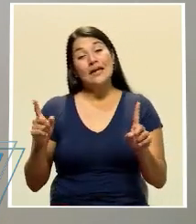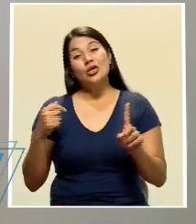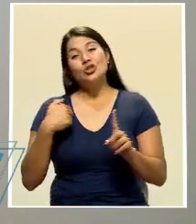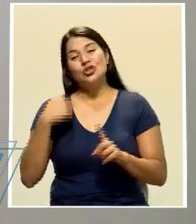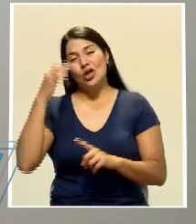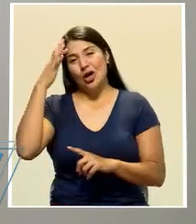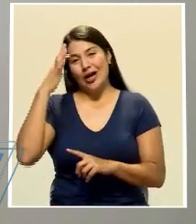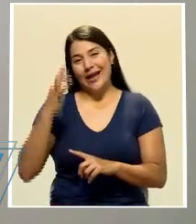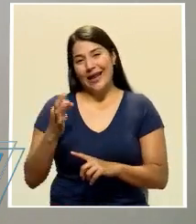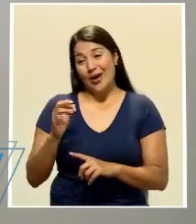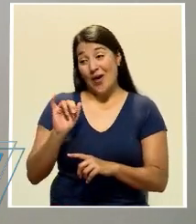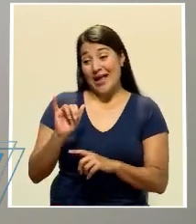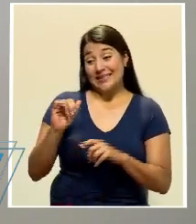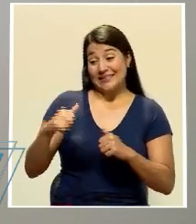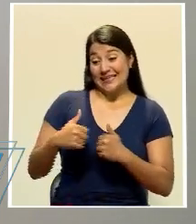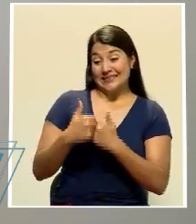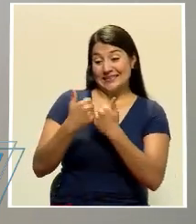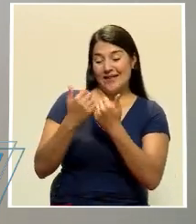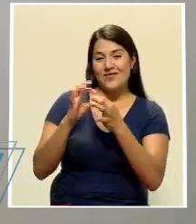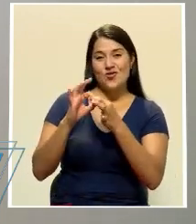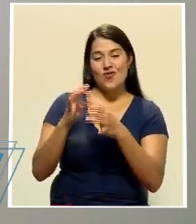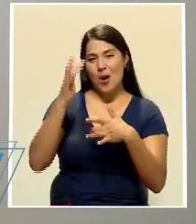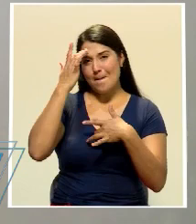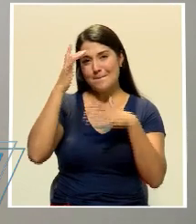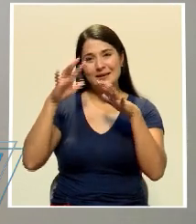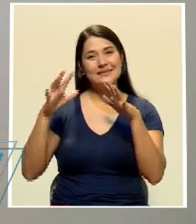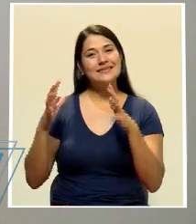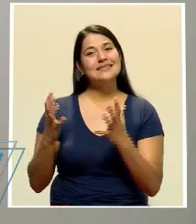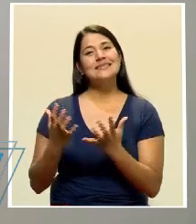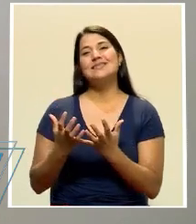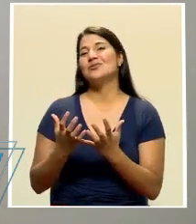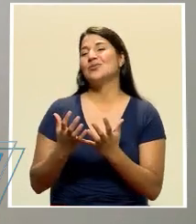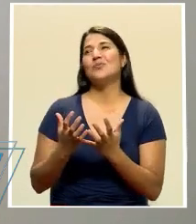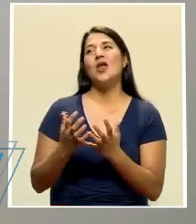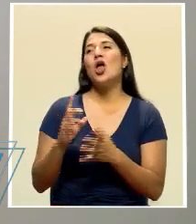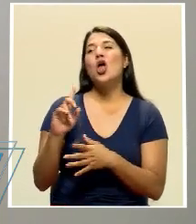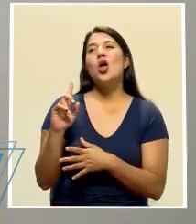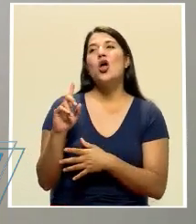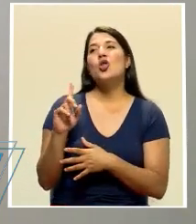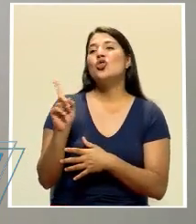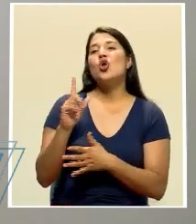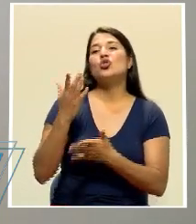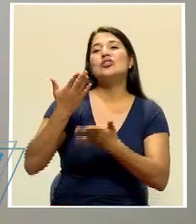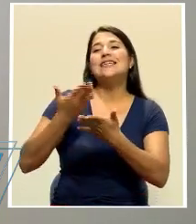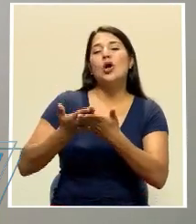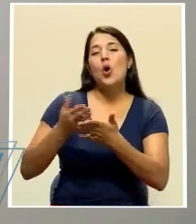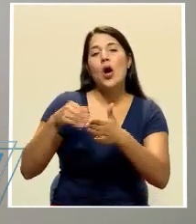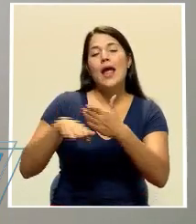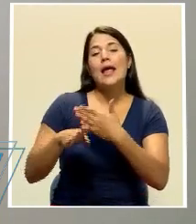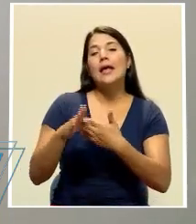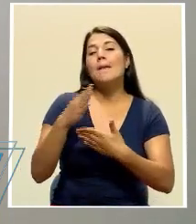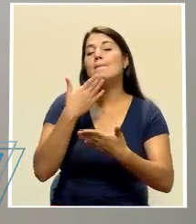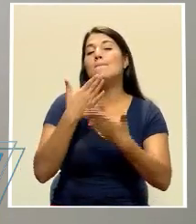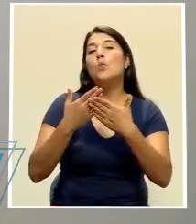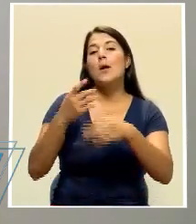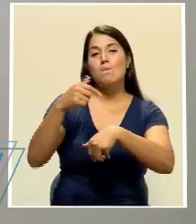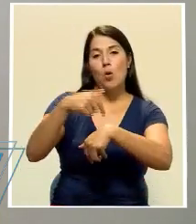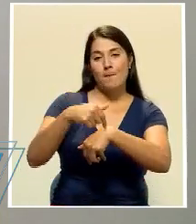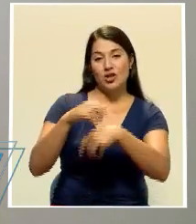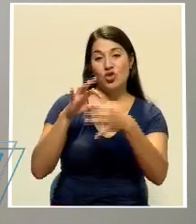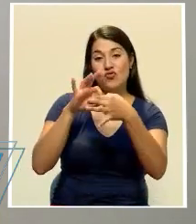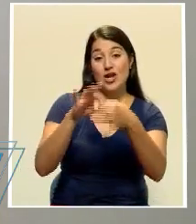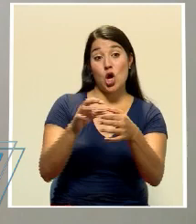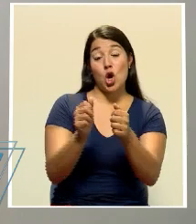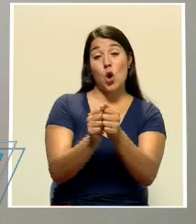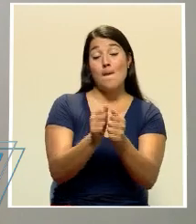este desafío de la pandemia no nos encontró en un buen momento. Y con esto quiero